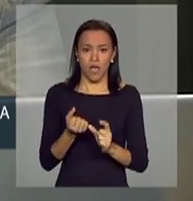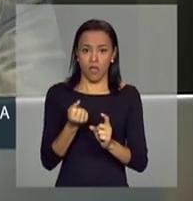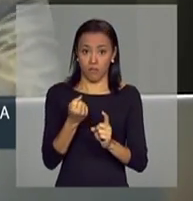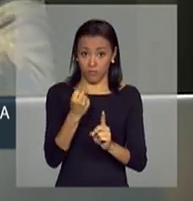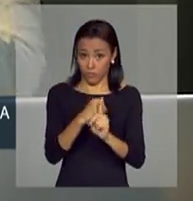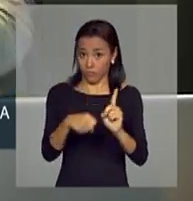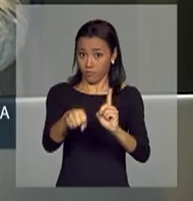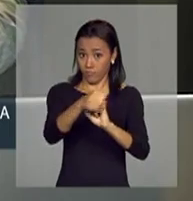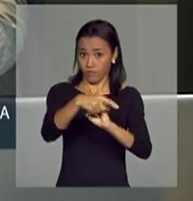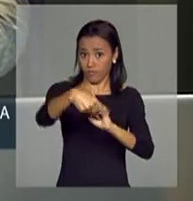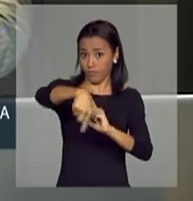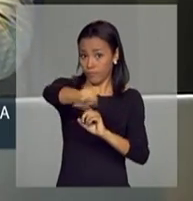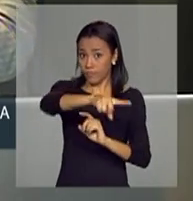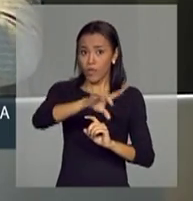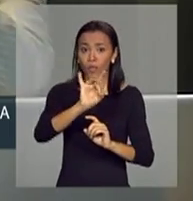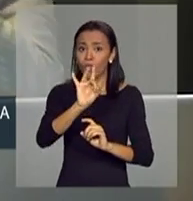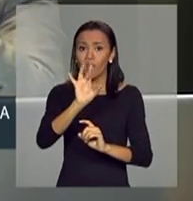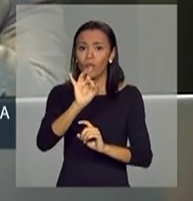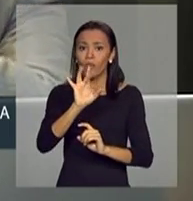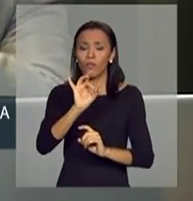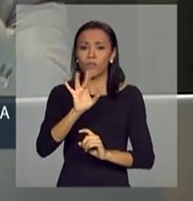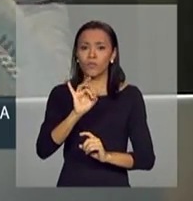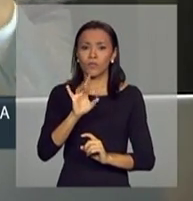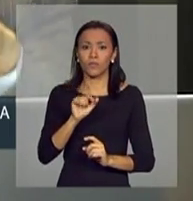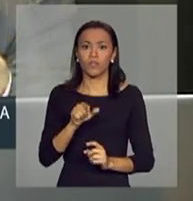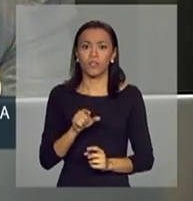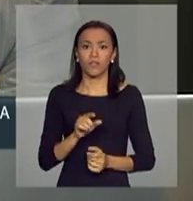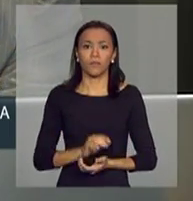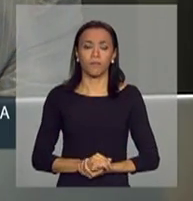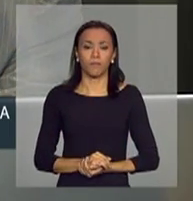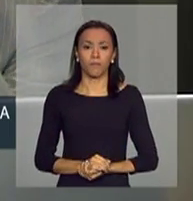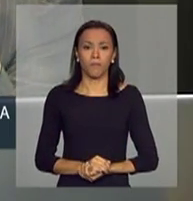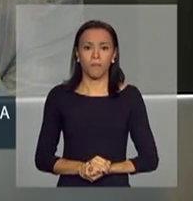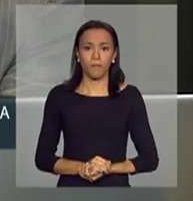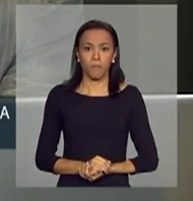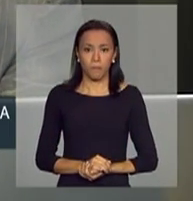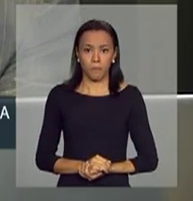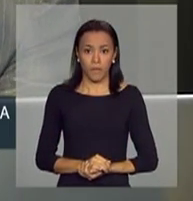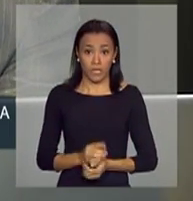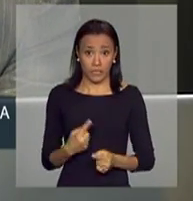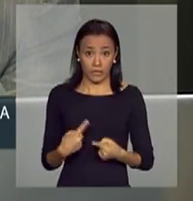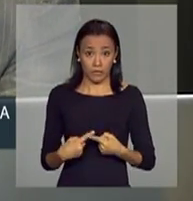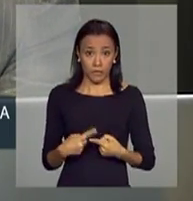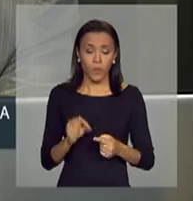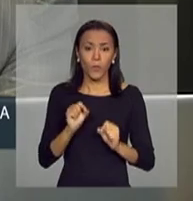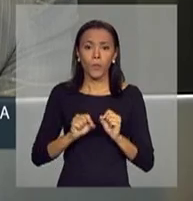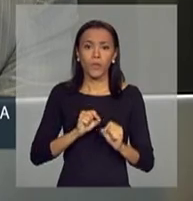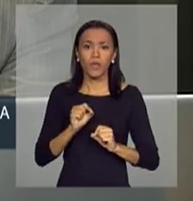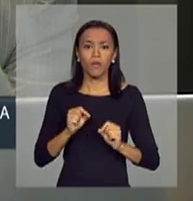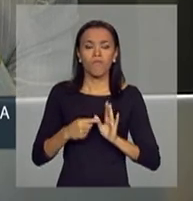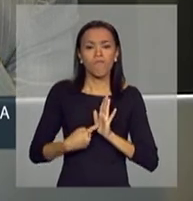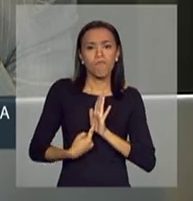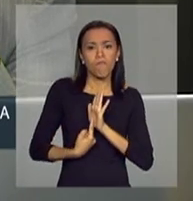está, no solamente aquí, sino en las calles, en distintas ciudades, manifestándose a través